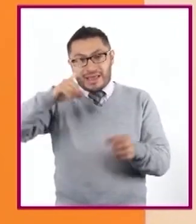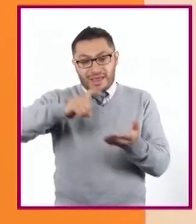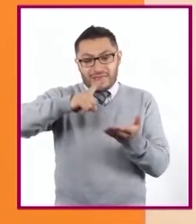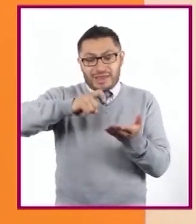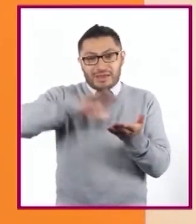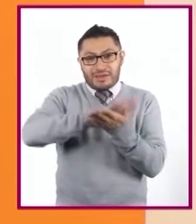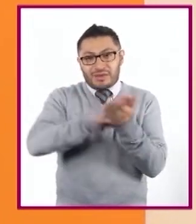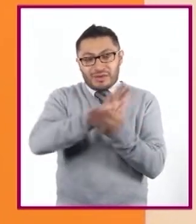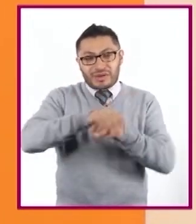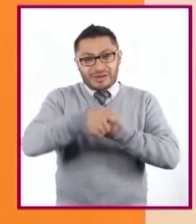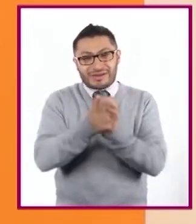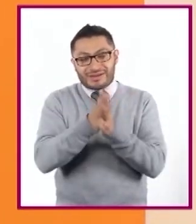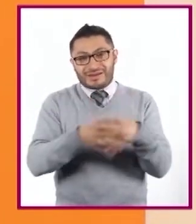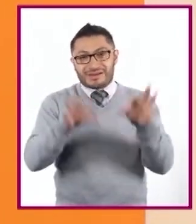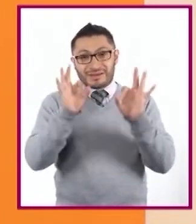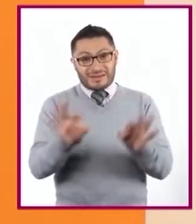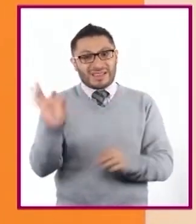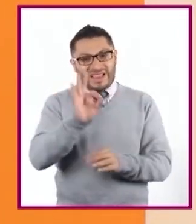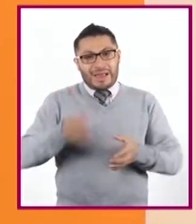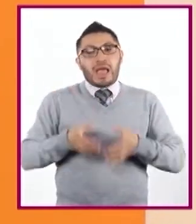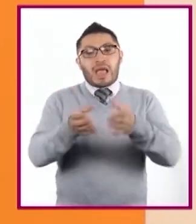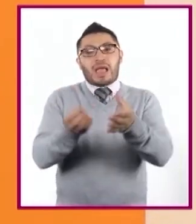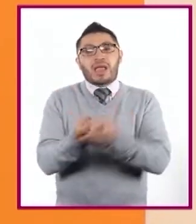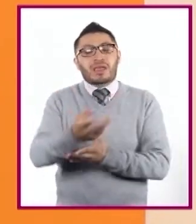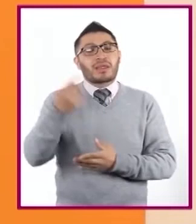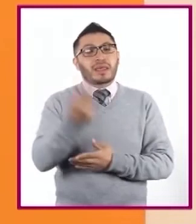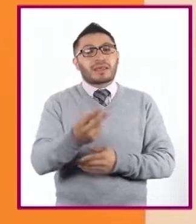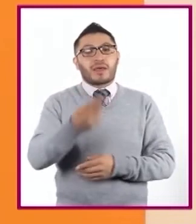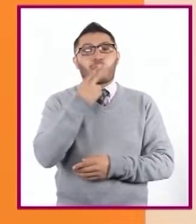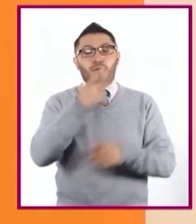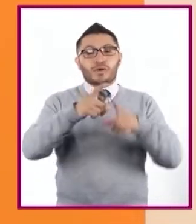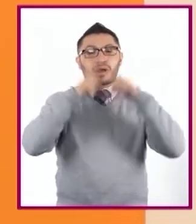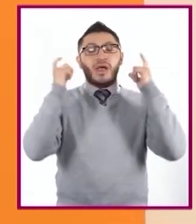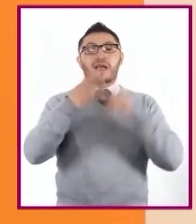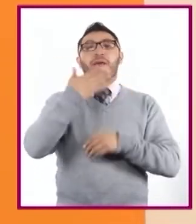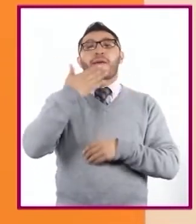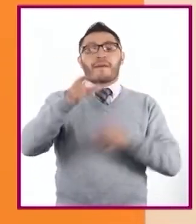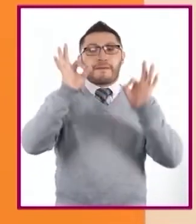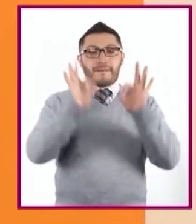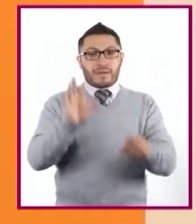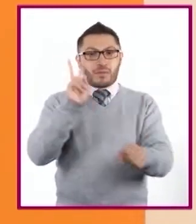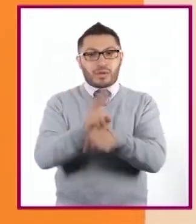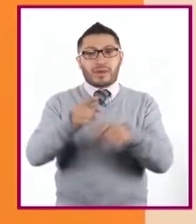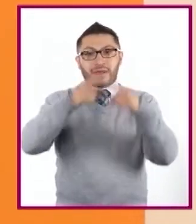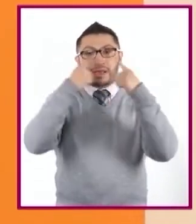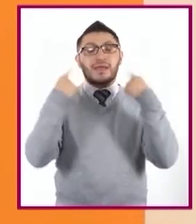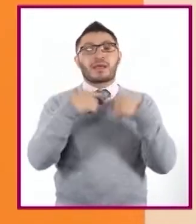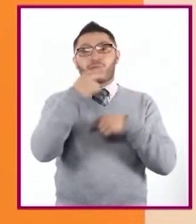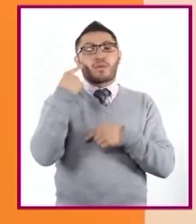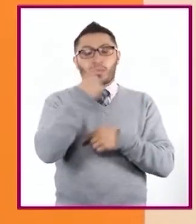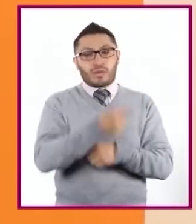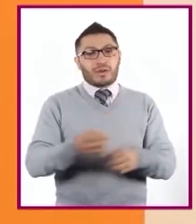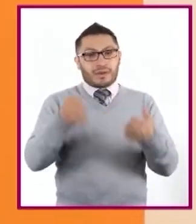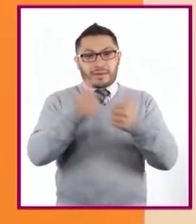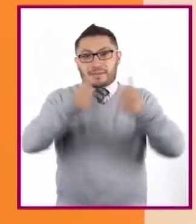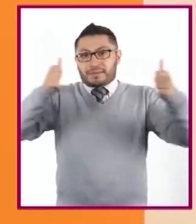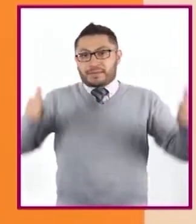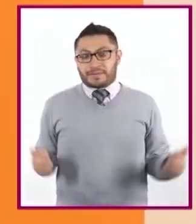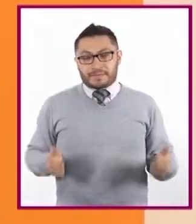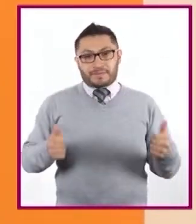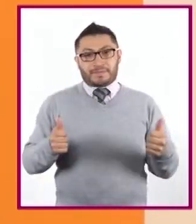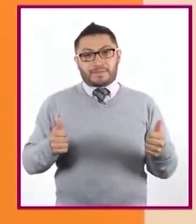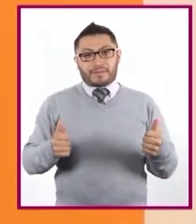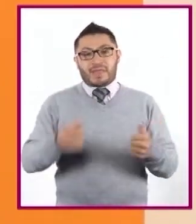si necesitan salir de casa, usen correctamente el cubrebocas, protegiendo nariz y boca, y mantengan la sana distancia,